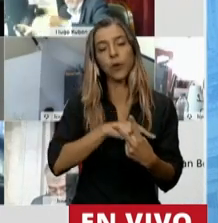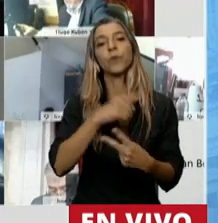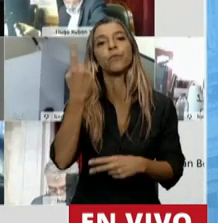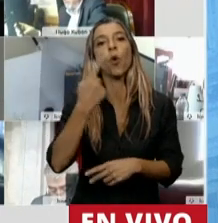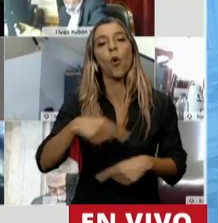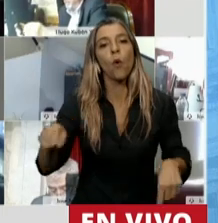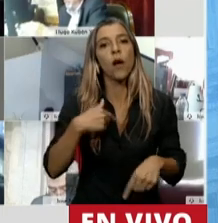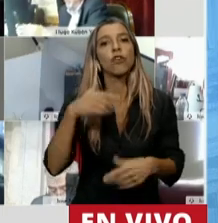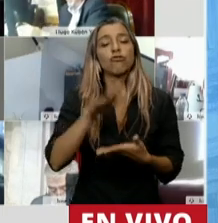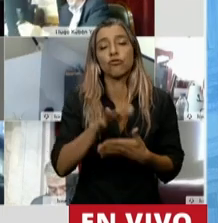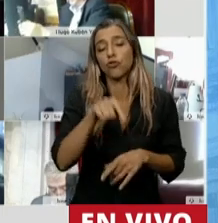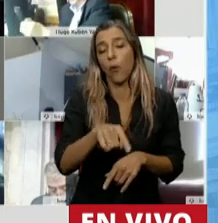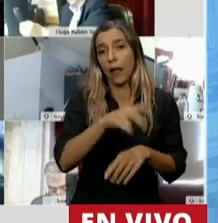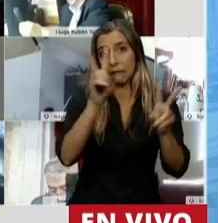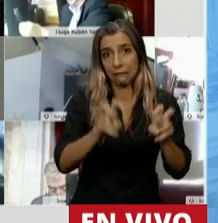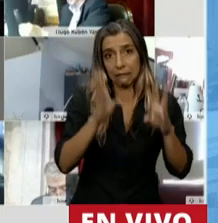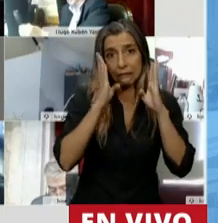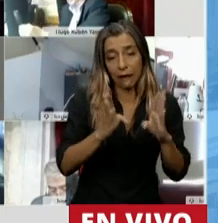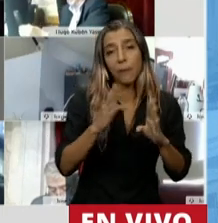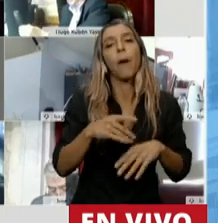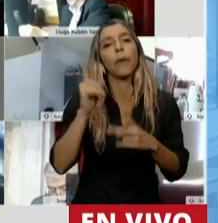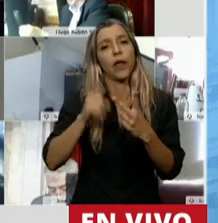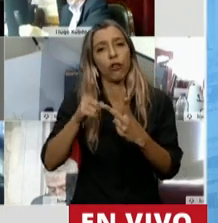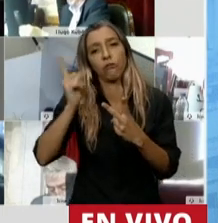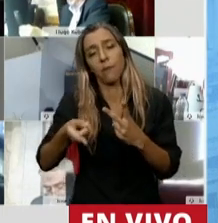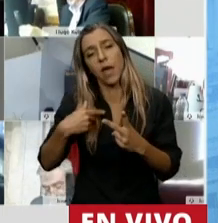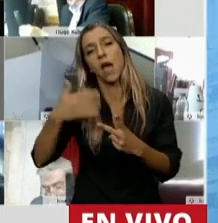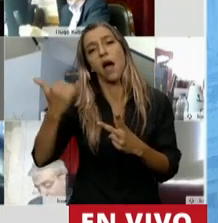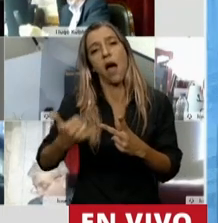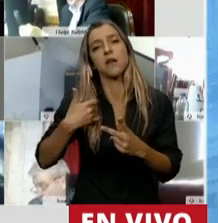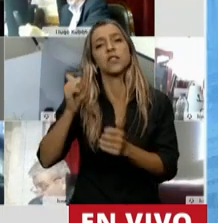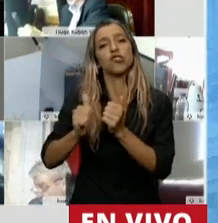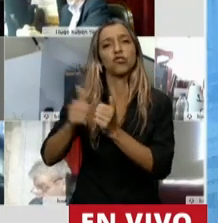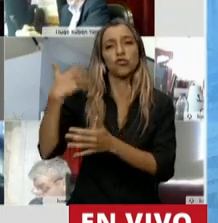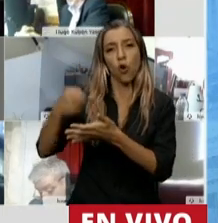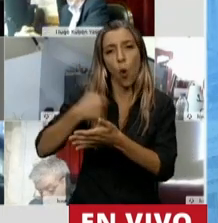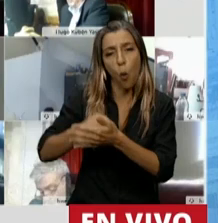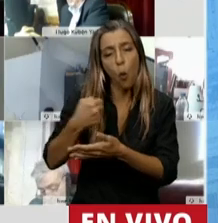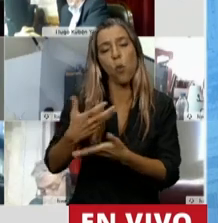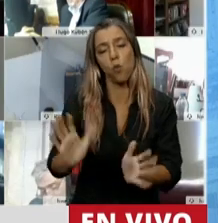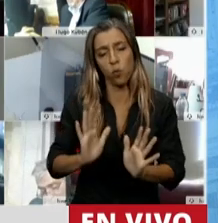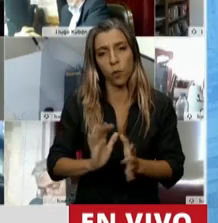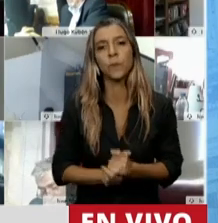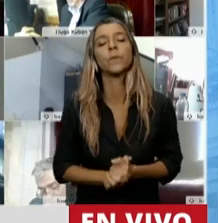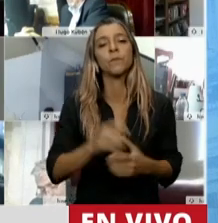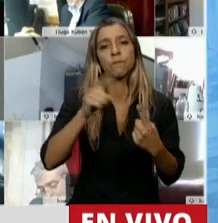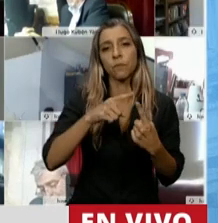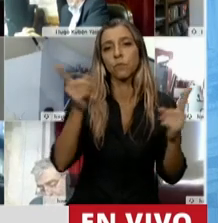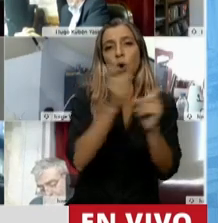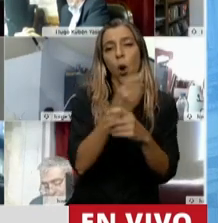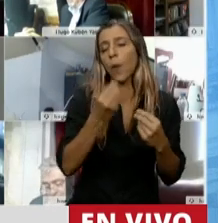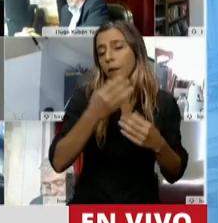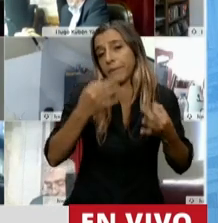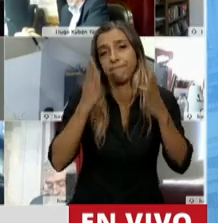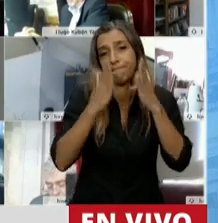en un contexto global, primero, y después una historia de lucha, de organización, de pelea. El problema puntual, concretamente, son los